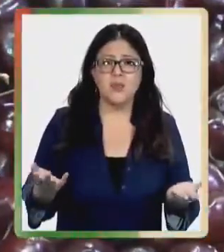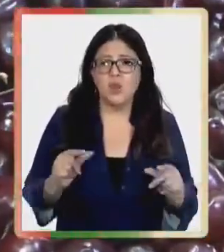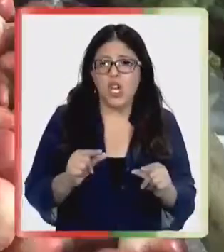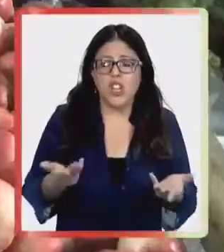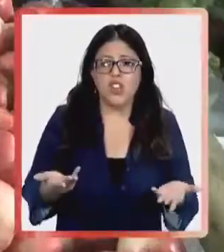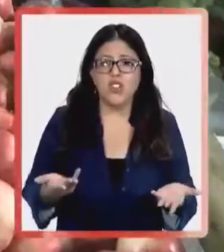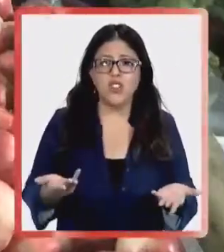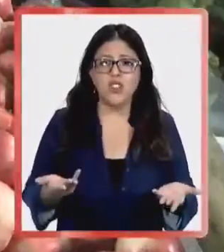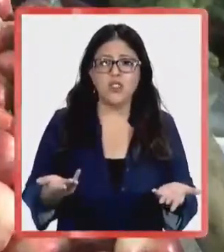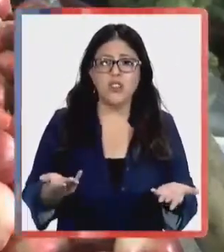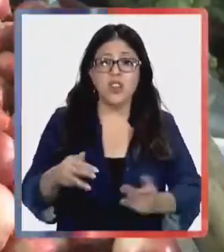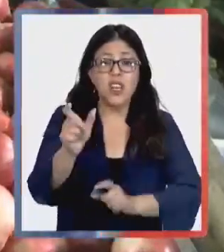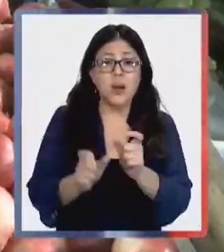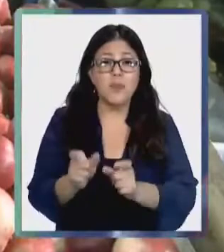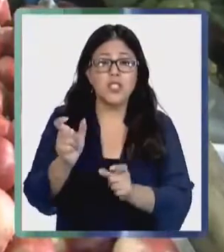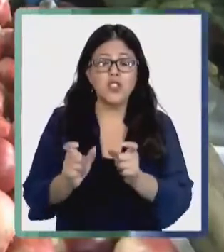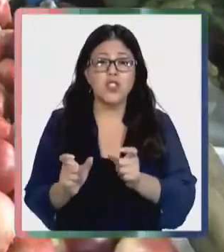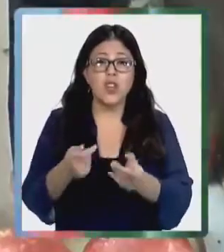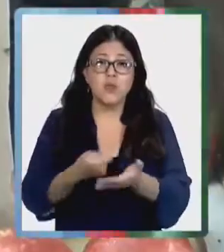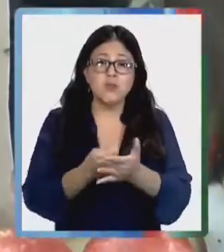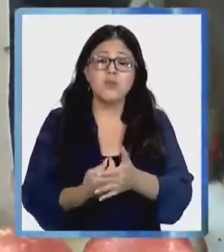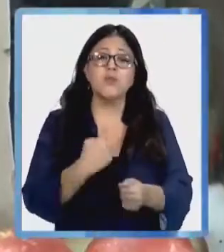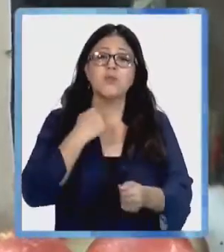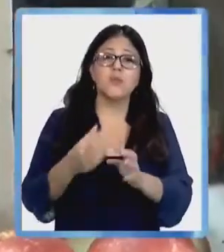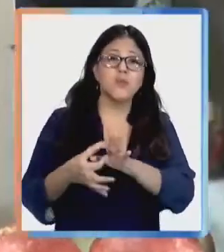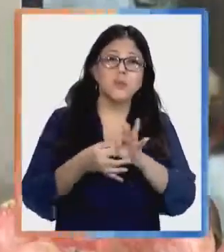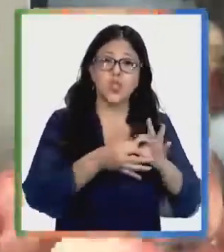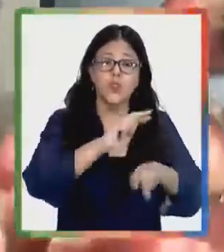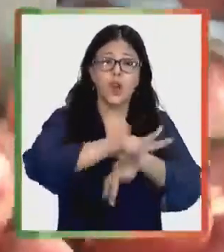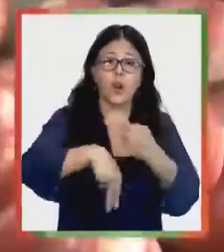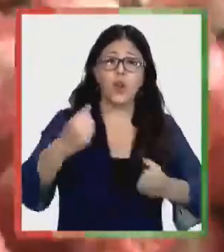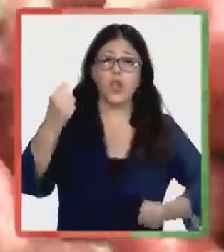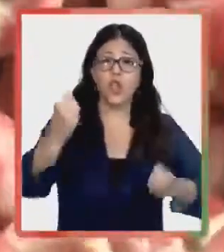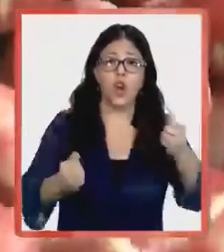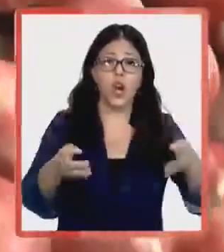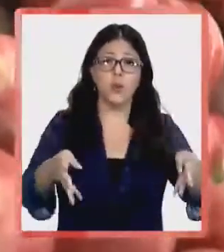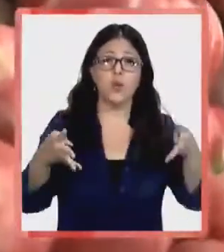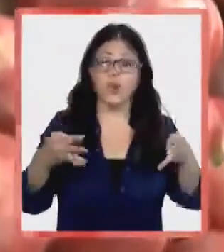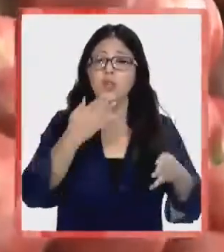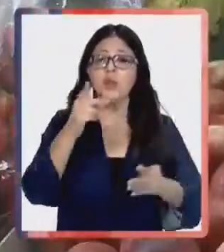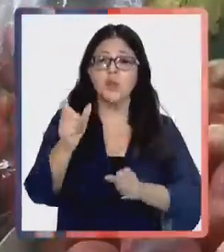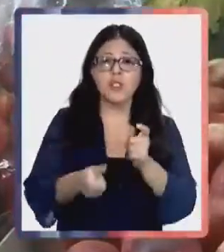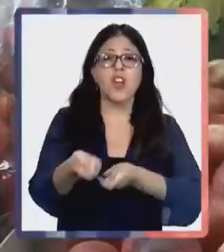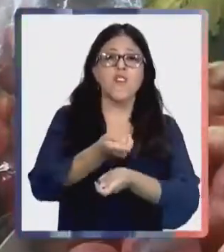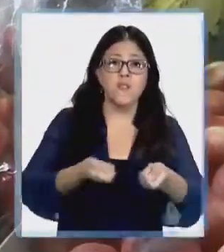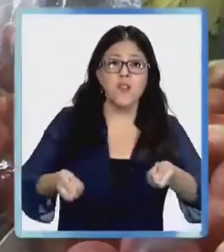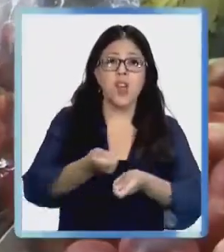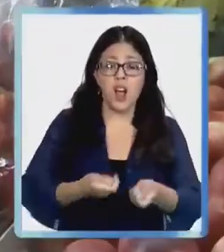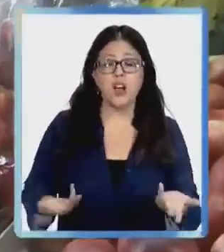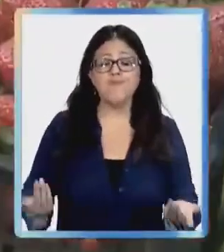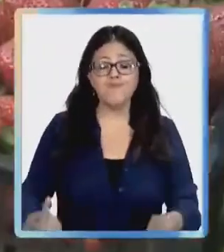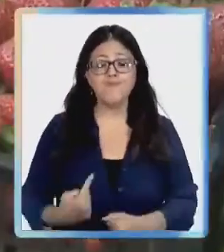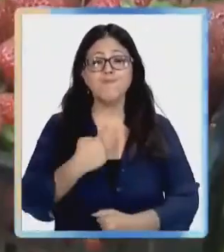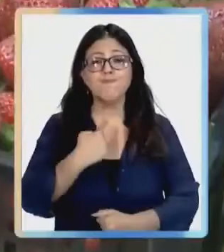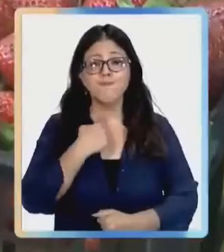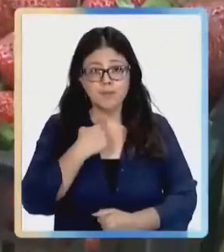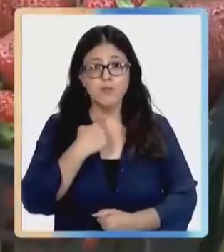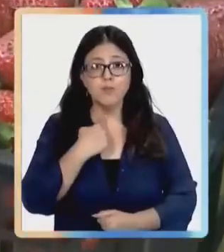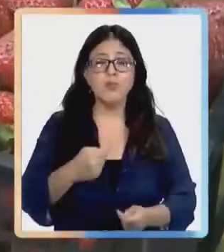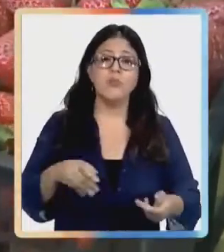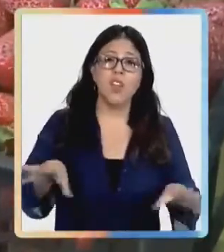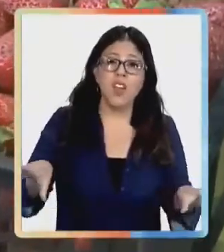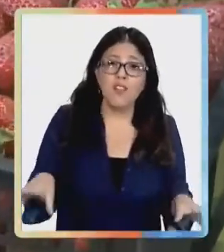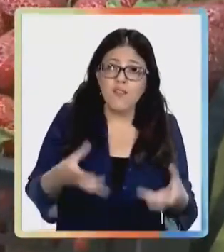poquito. No solo los consumidores se vieron afectados por efecto de la paralización de los camioneros, también los comerciantes han debido pagar las